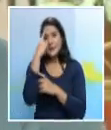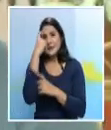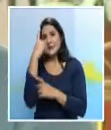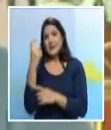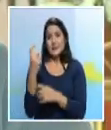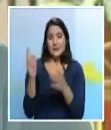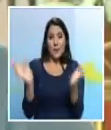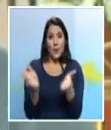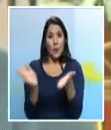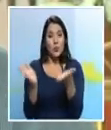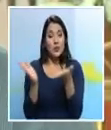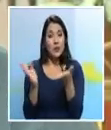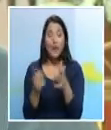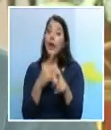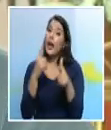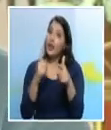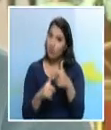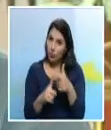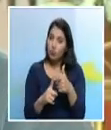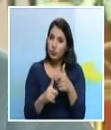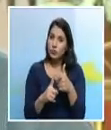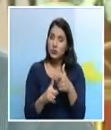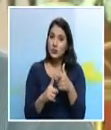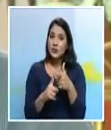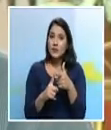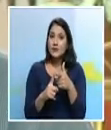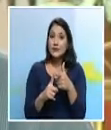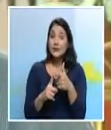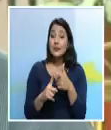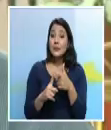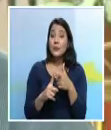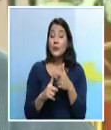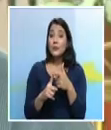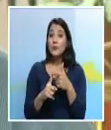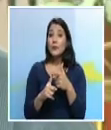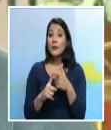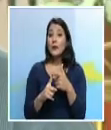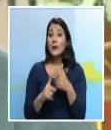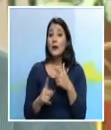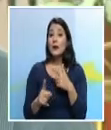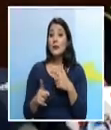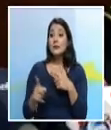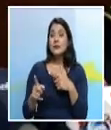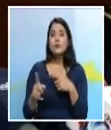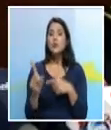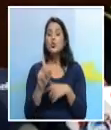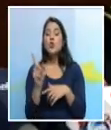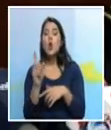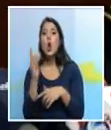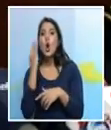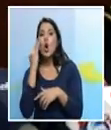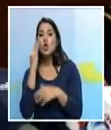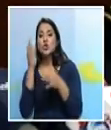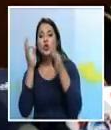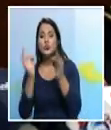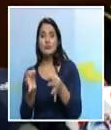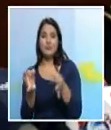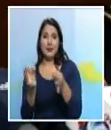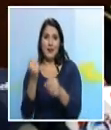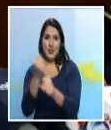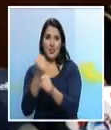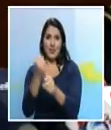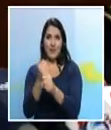Y entonces, reitero, está desconociendo la realidad, ¿verdad?, de la función policial. Las necesidades de la